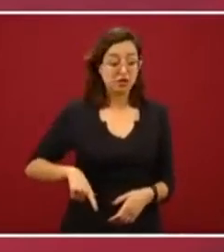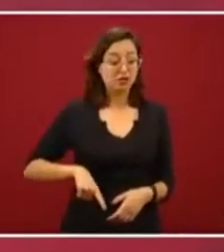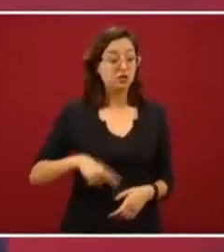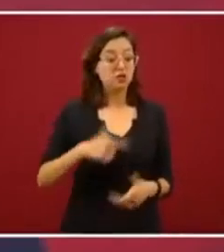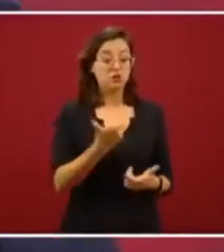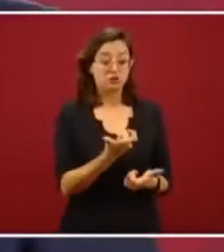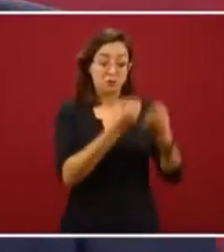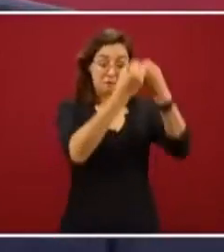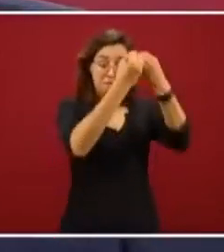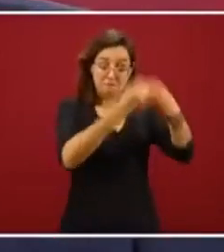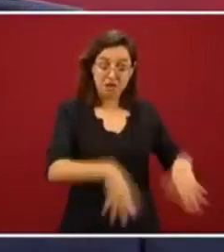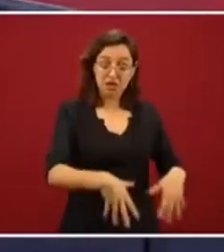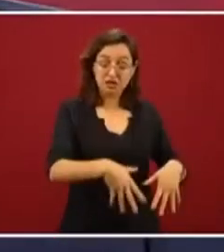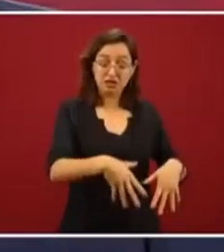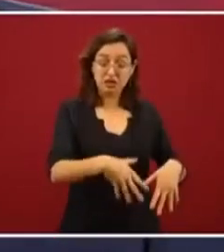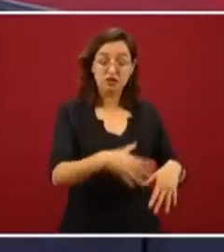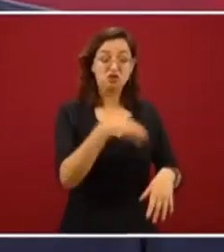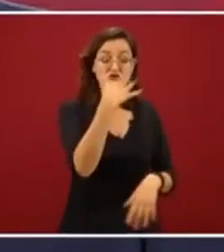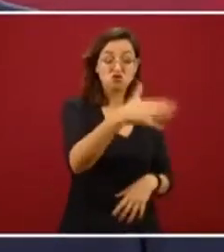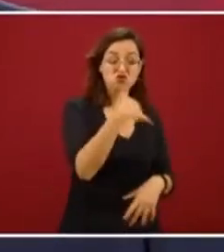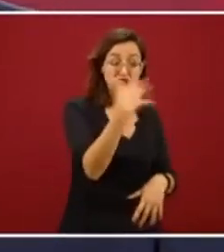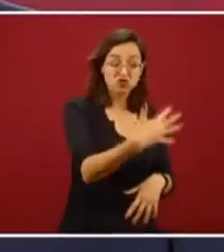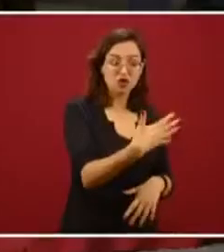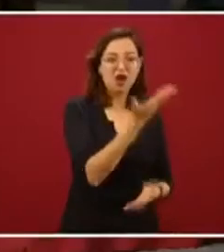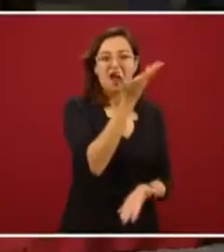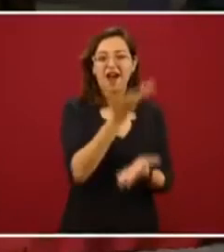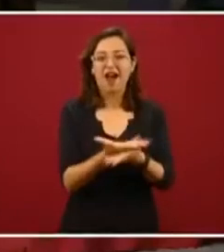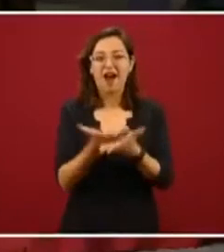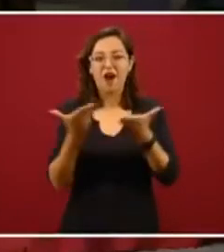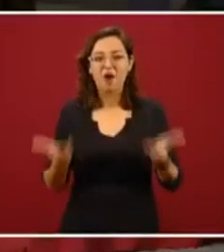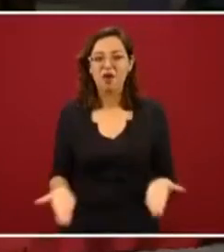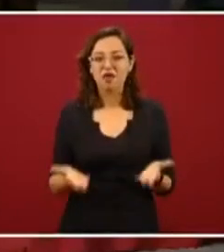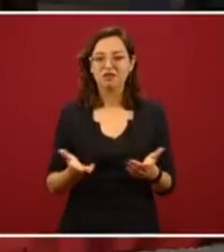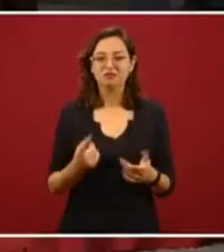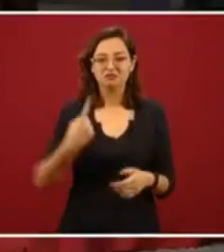lo tenemos en caja,